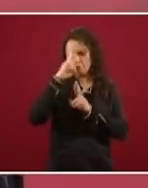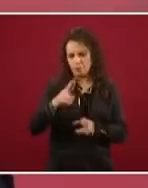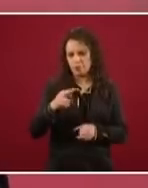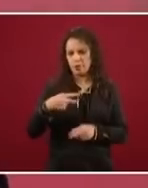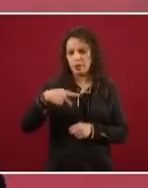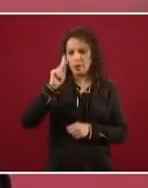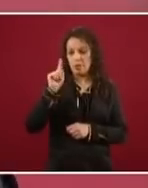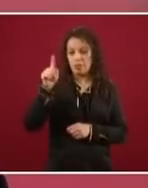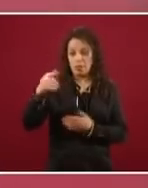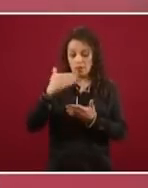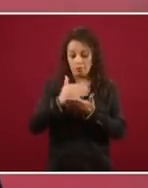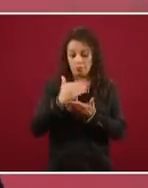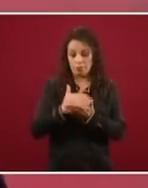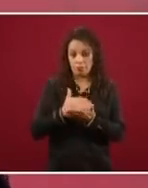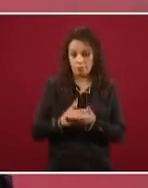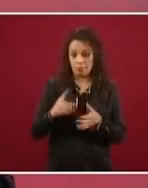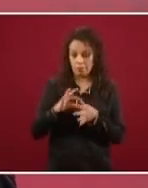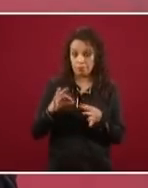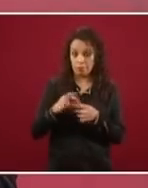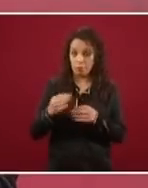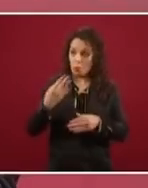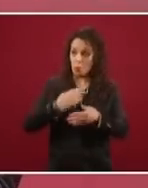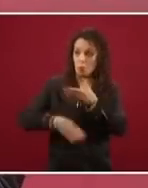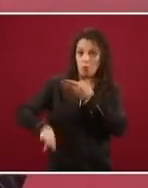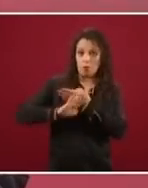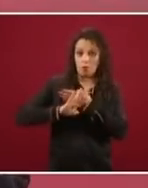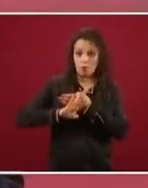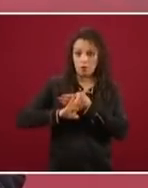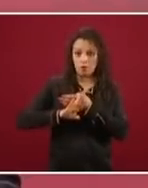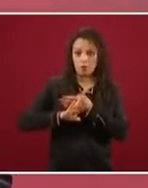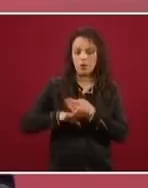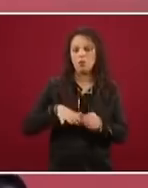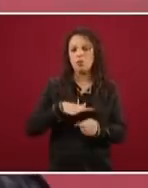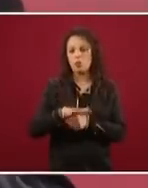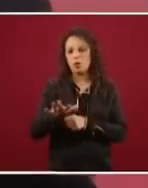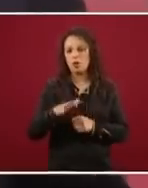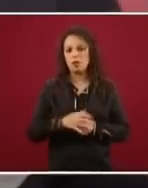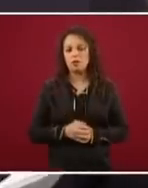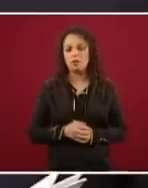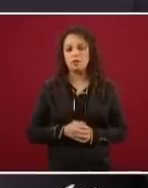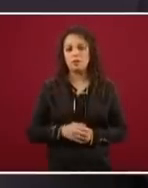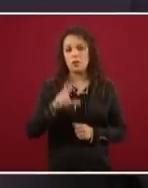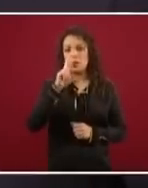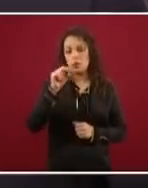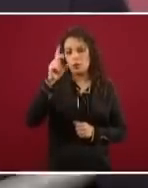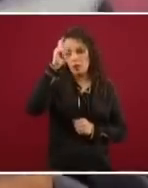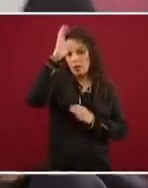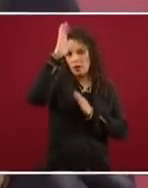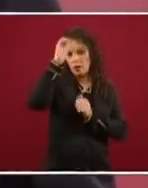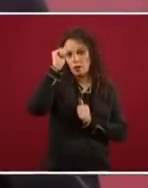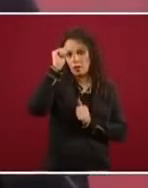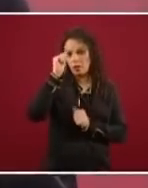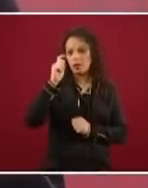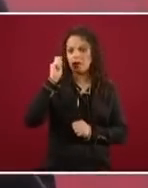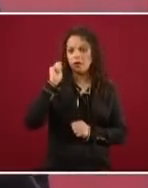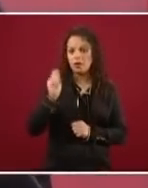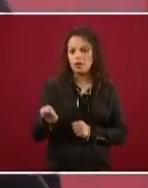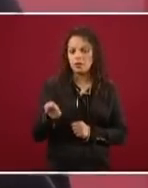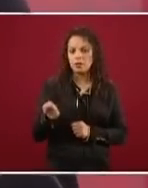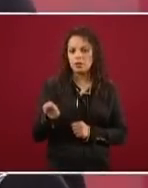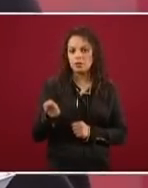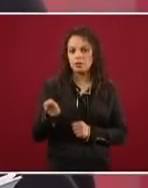su planteamiento en contra nuestra era de que se oponían a la moralización